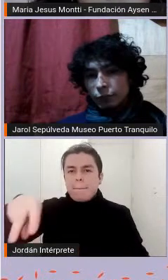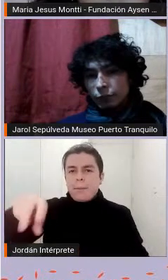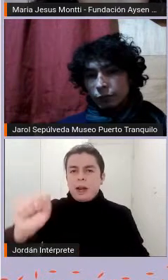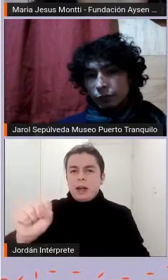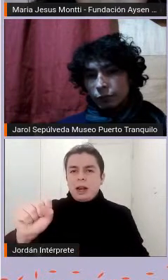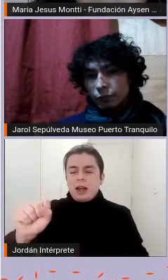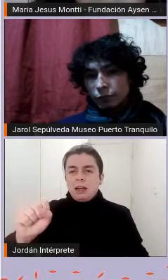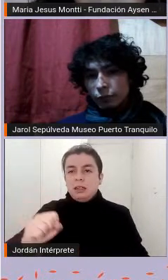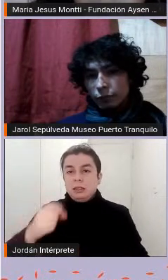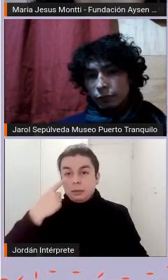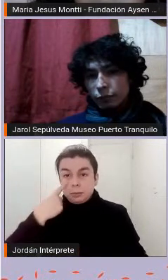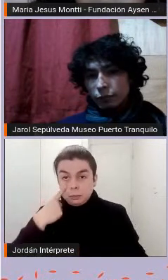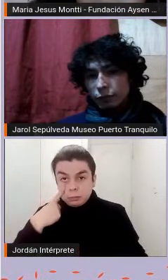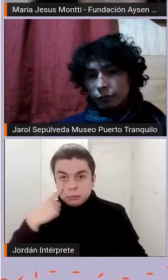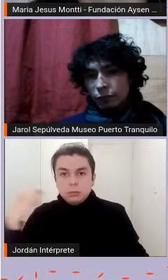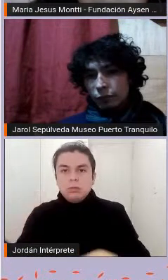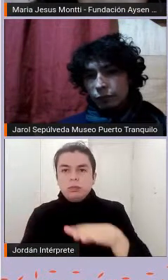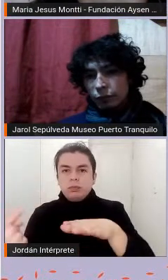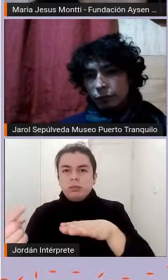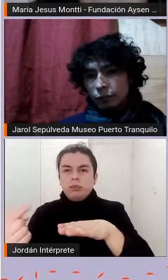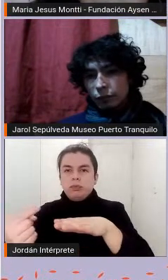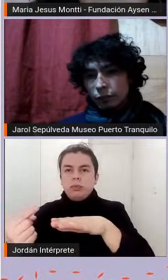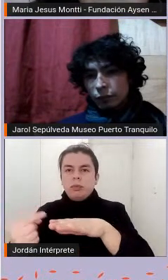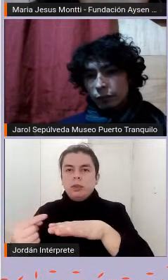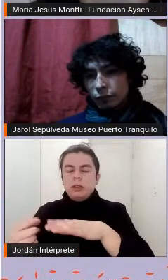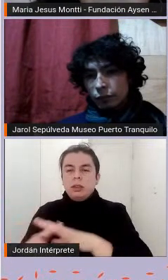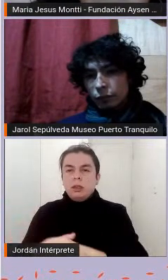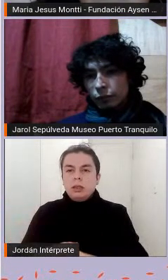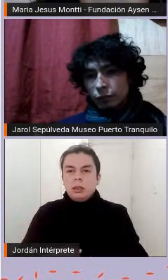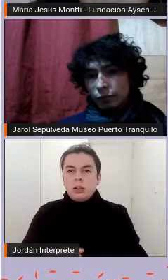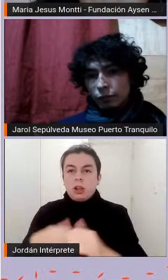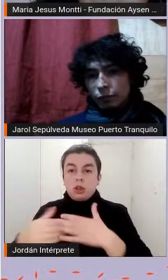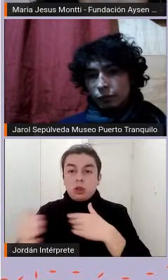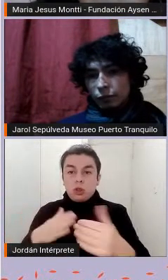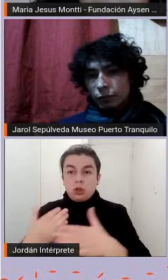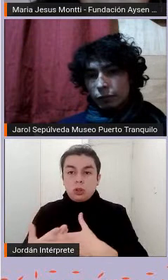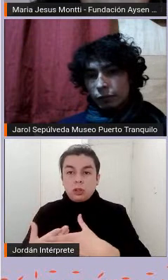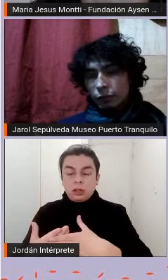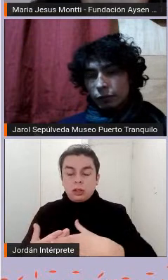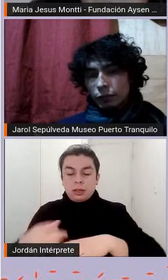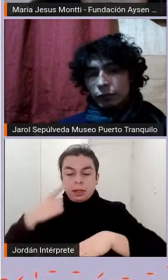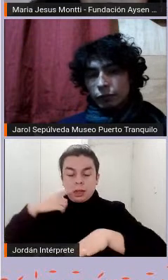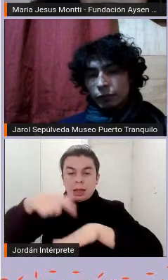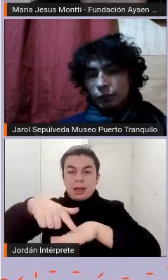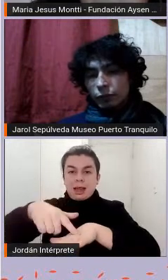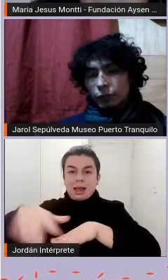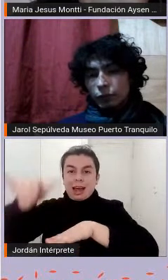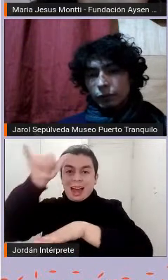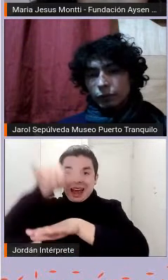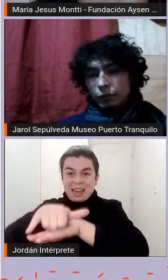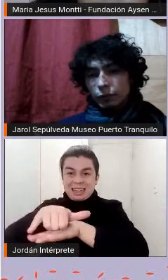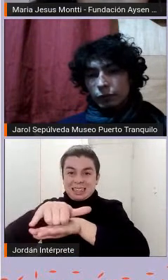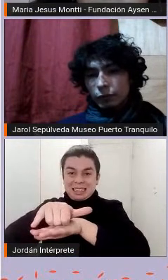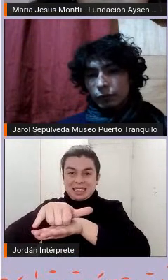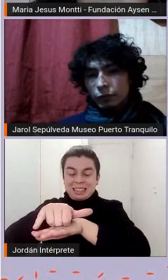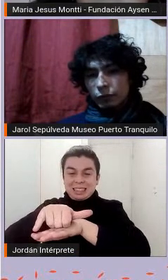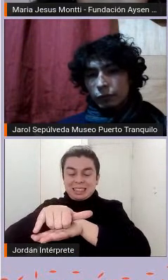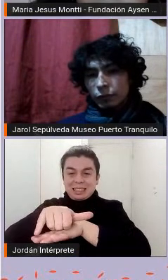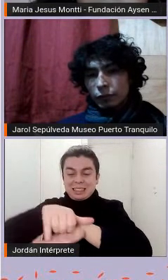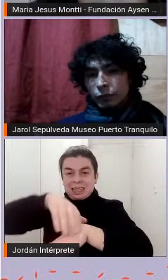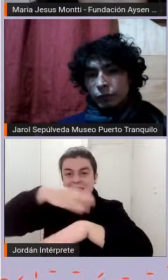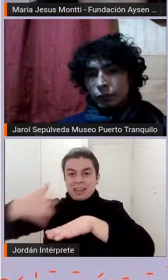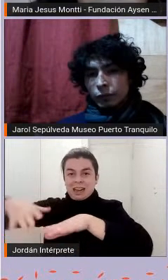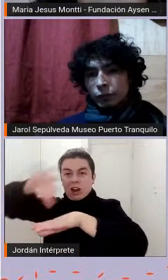en este lugar, en el lado poniente de la región de Aysén, y como ustedes